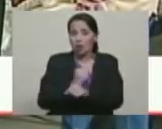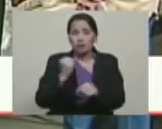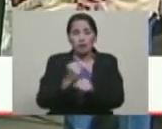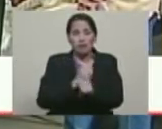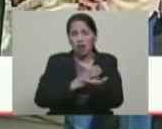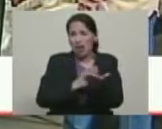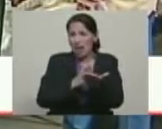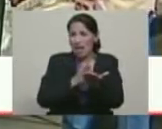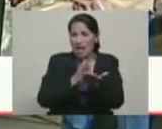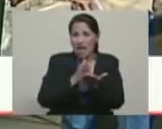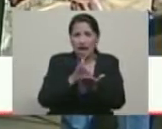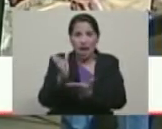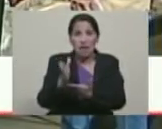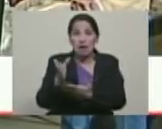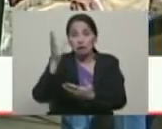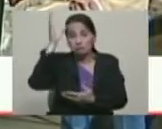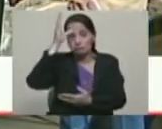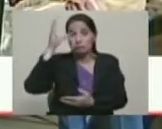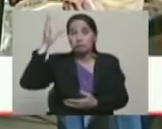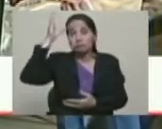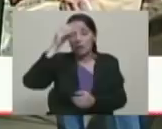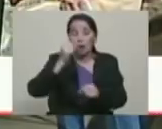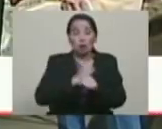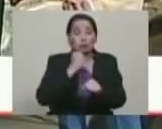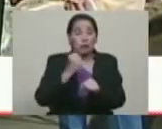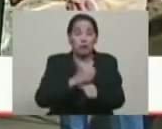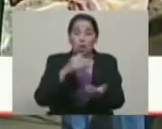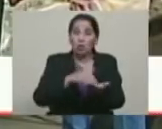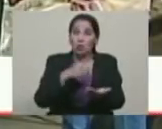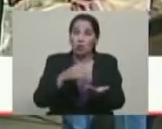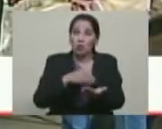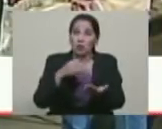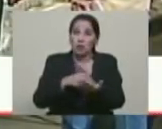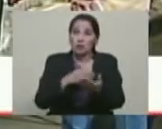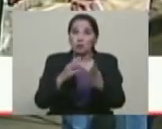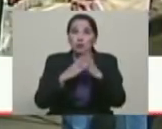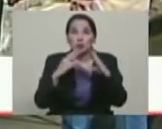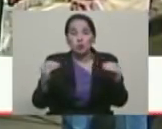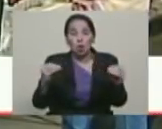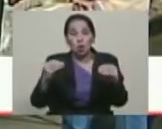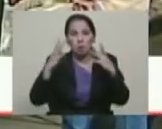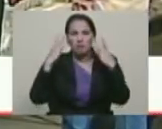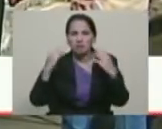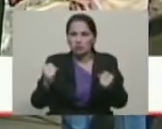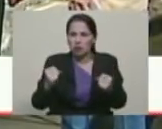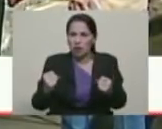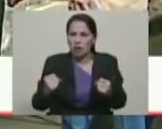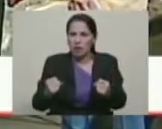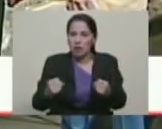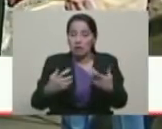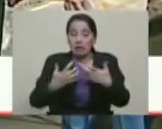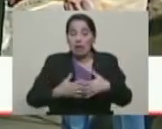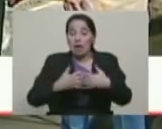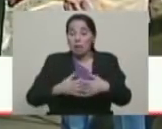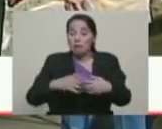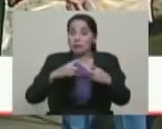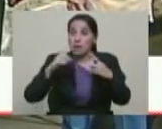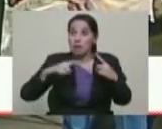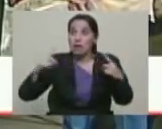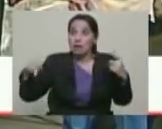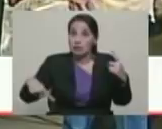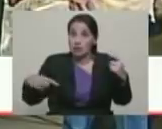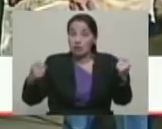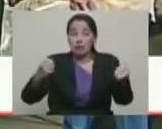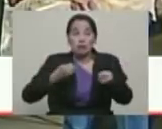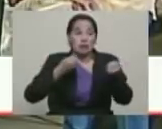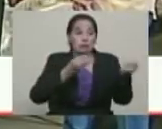leales, capaces, los obreros, los trabajadores, los profesionales capaces de Corpoelec, le están garantizando